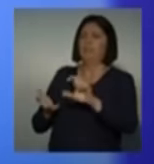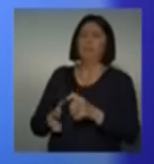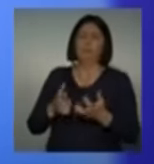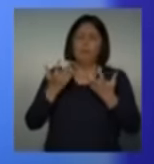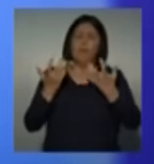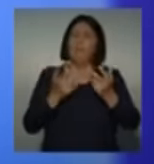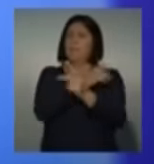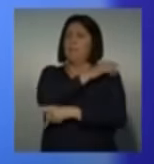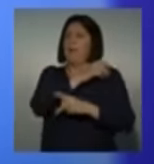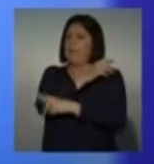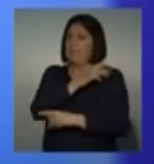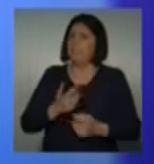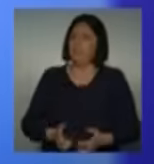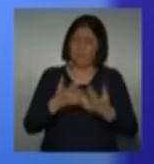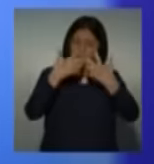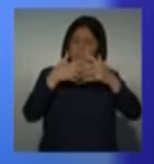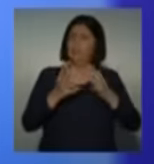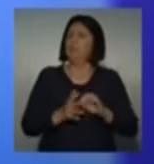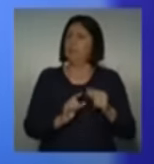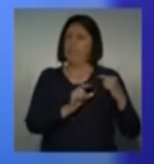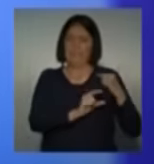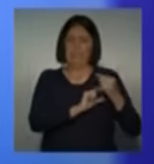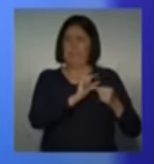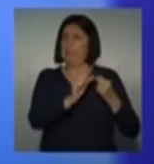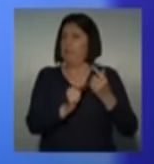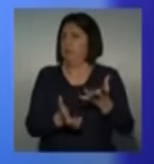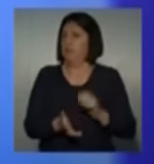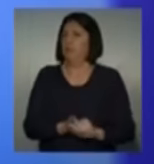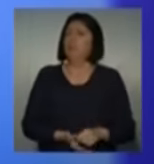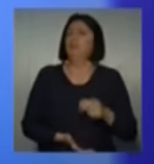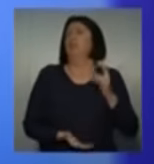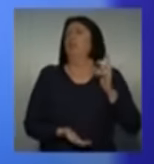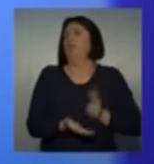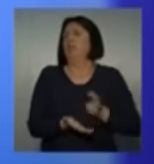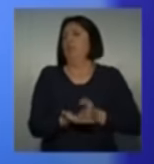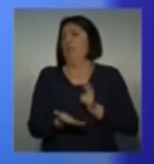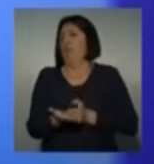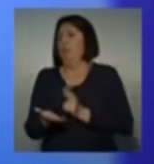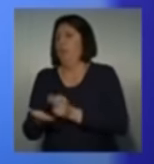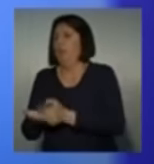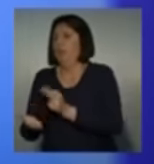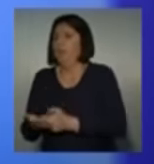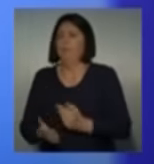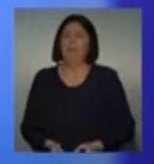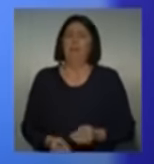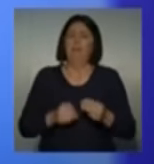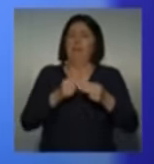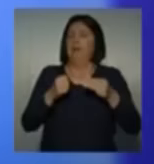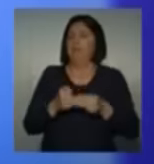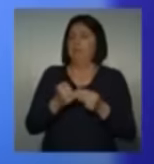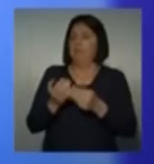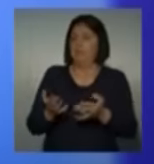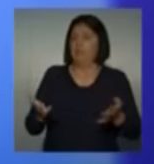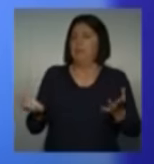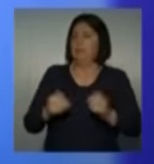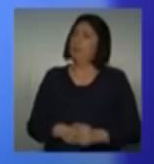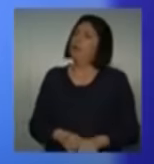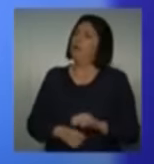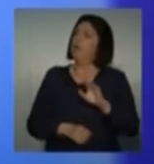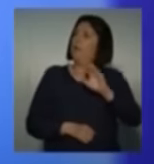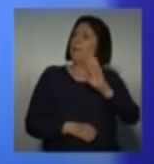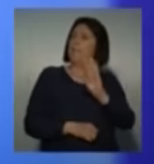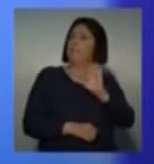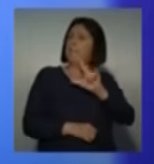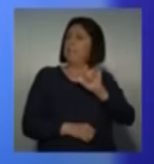industrializado en una generación y no quedar siempre como un país productor de materias primas. Fernando Belaúnde tuvo el sueño